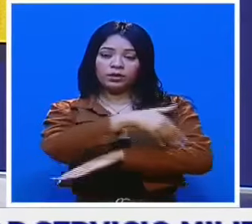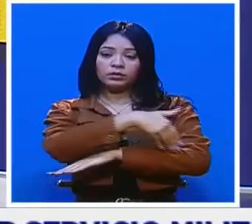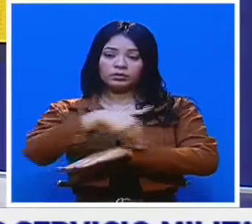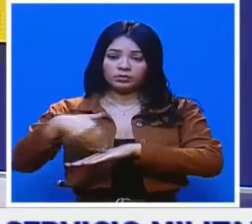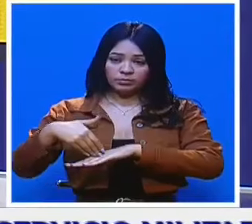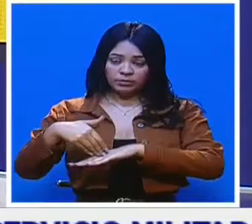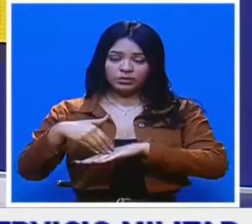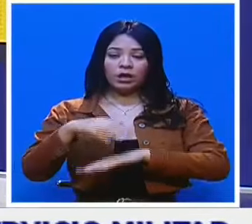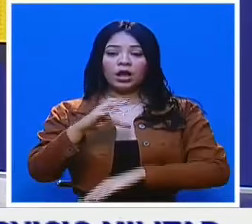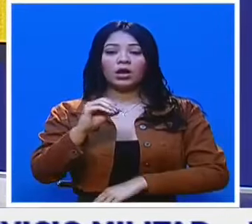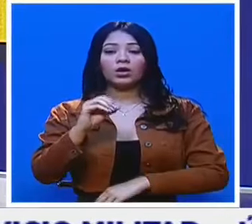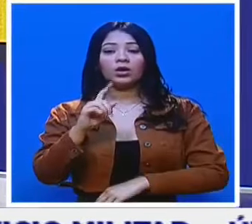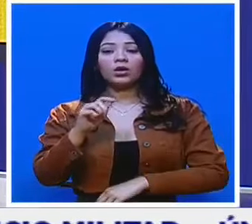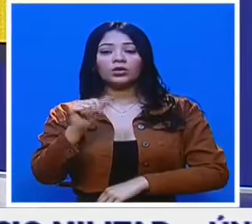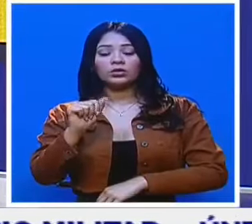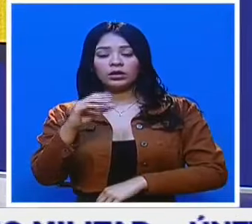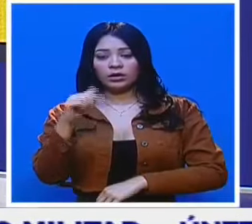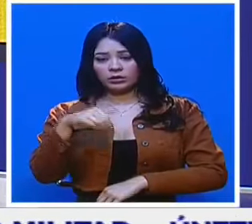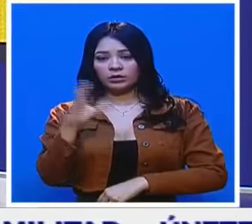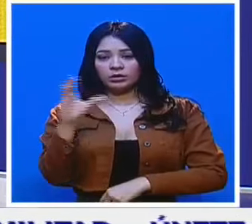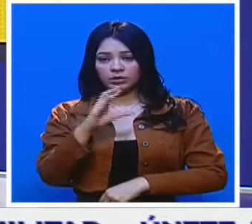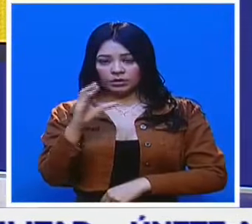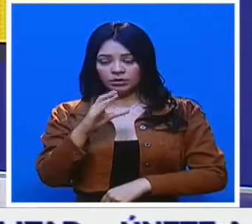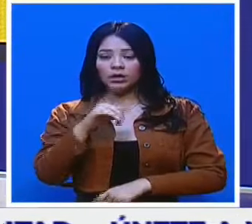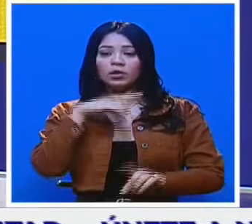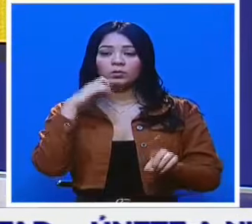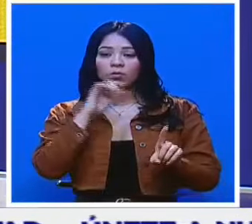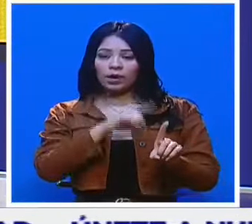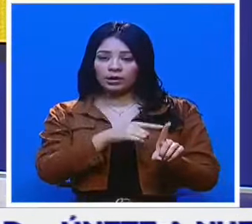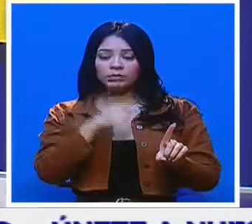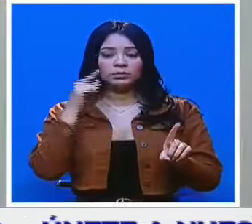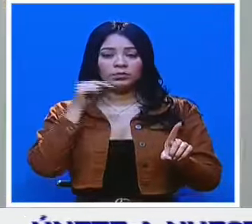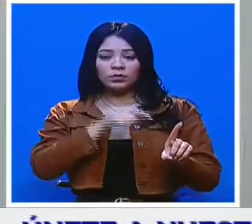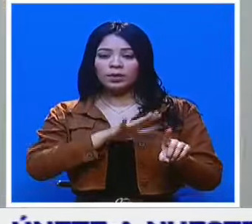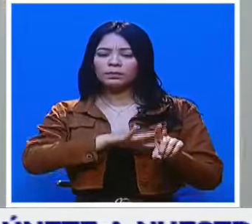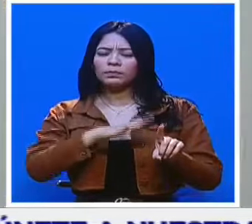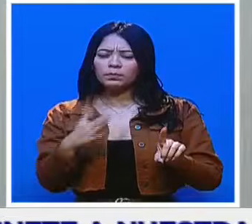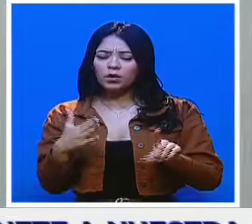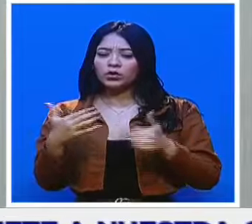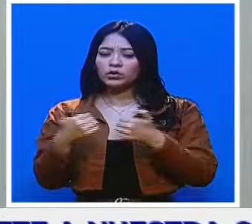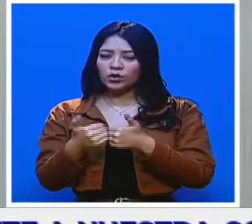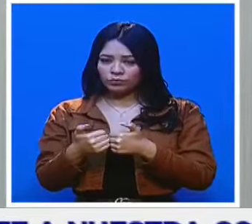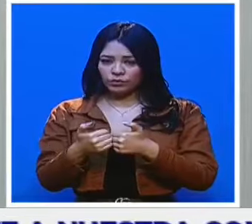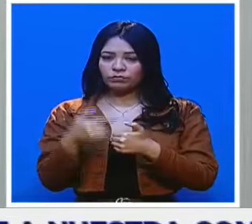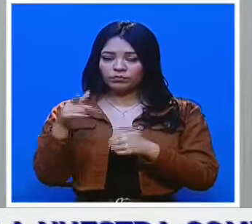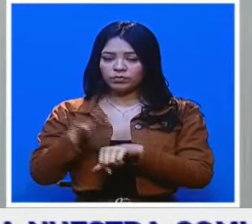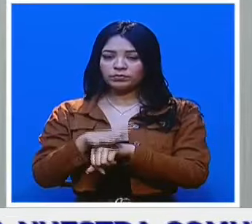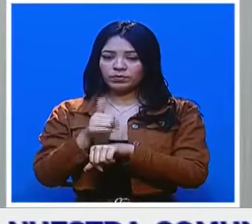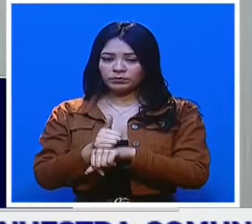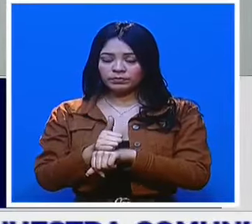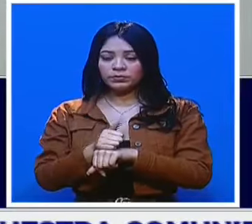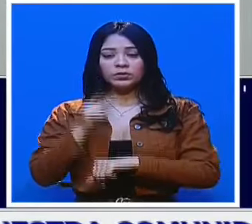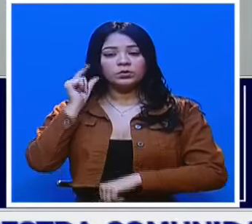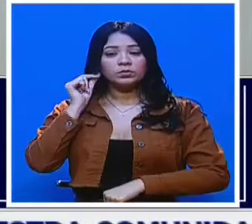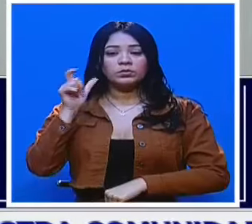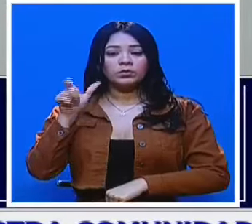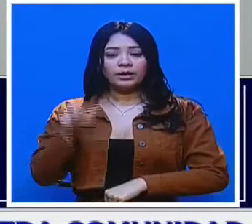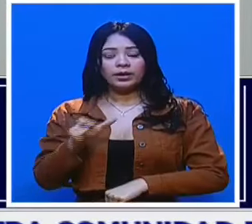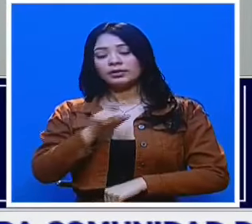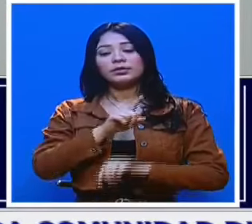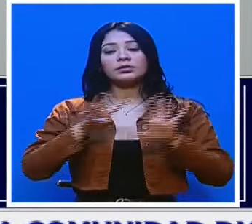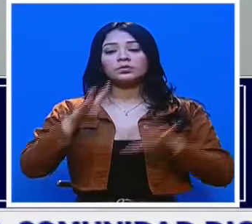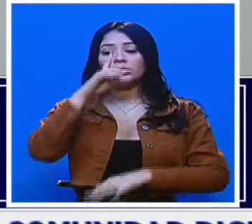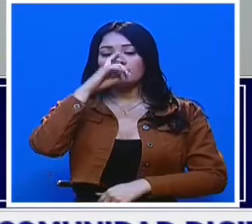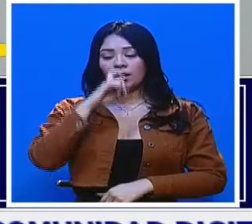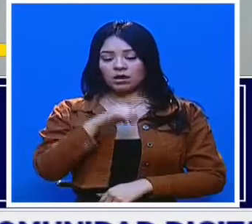Caracas presuntamente fue asesinada por su exnovio según vecinos de la comunidad el cuerpo de Naomi Marchena de 19 años